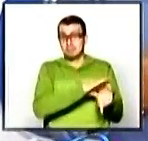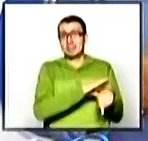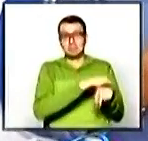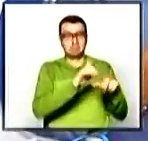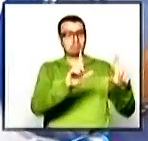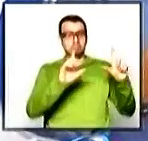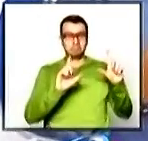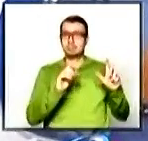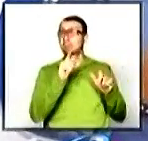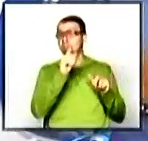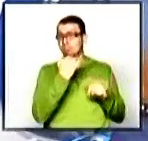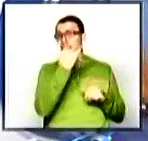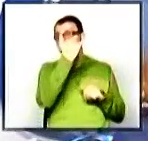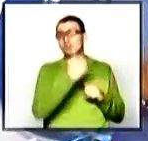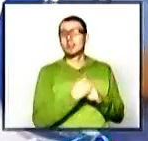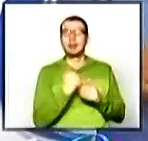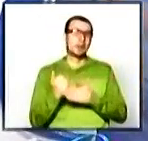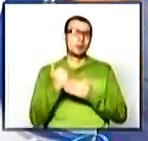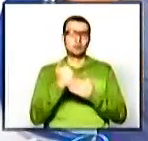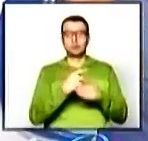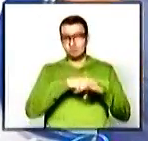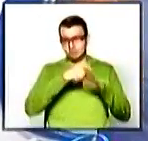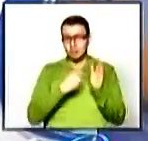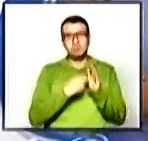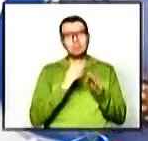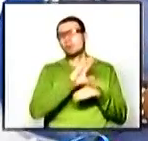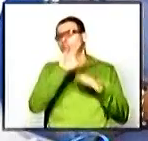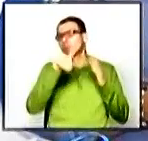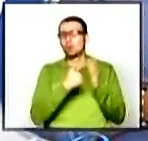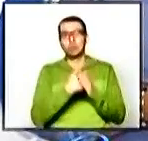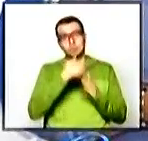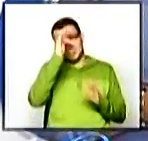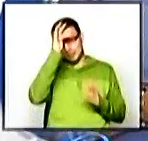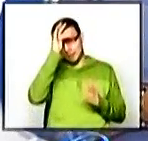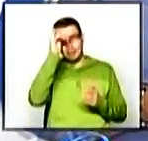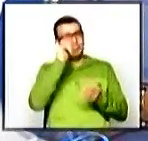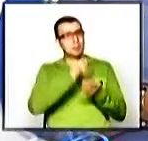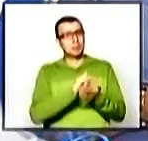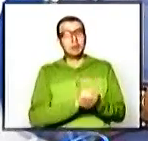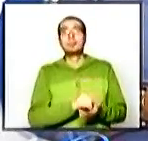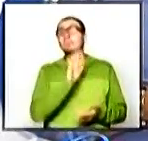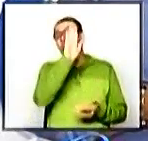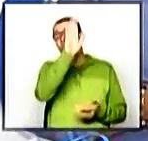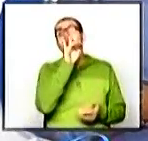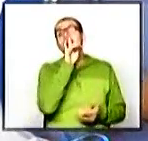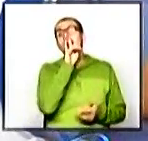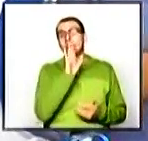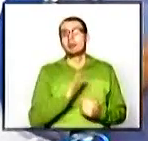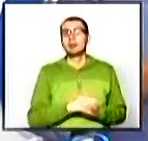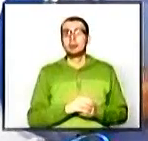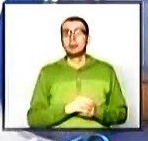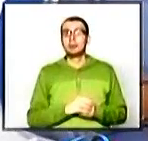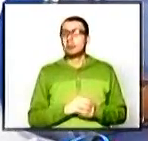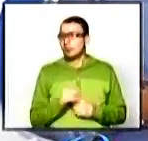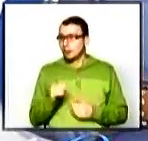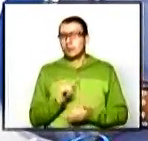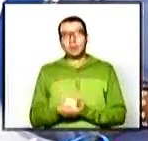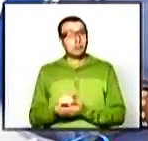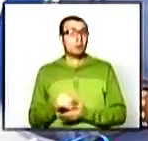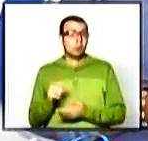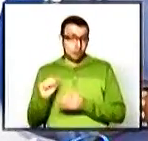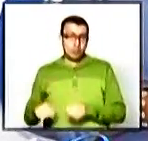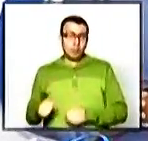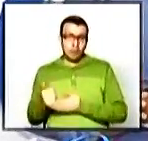una ayuda complementaria que está en todos los hospitales y clínicas en los Estados Unidos. Es decir, que ustedes tienen esa gran